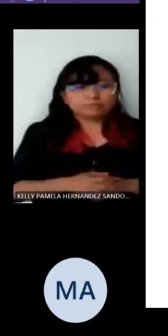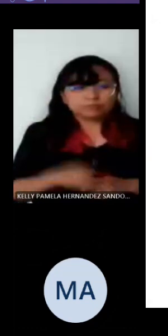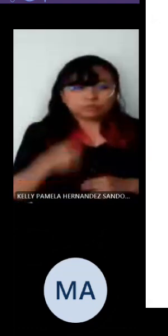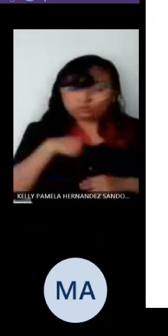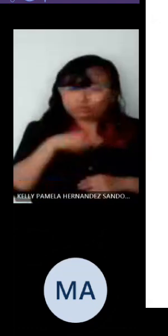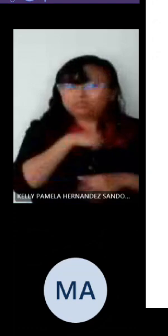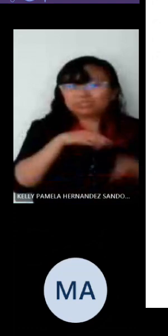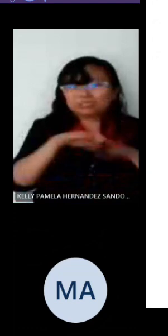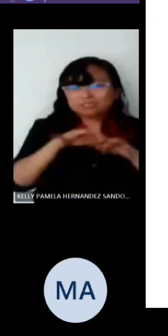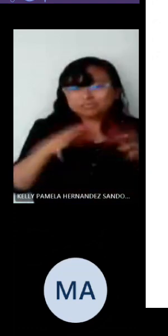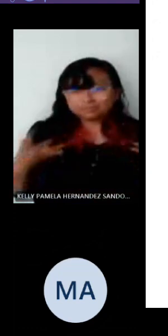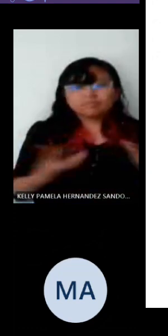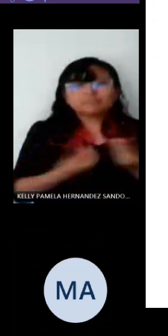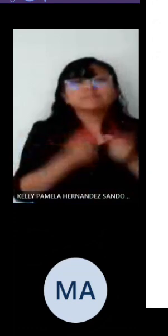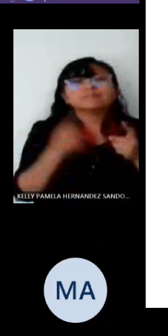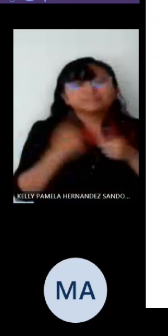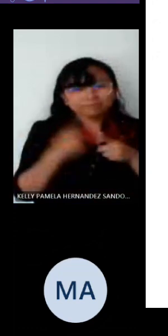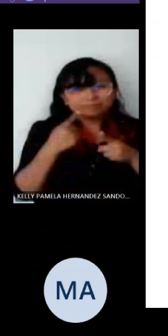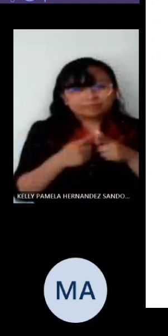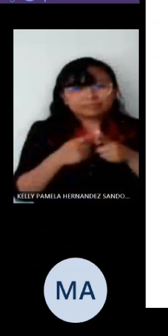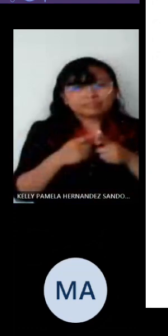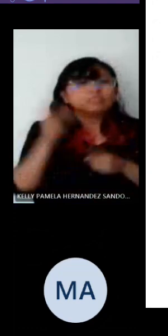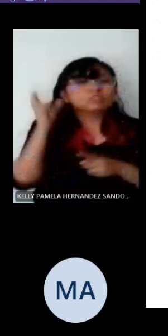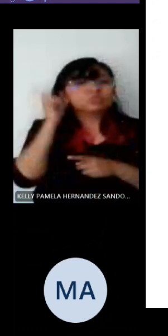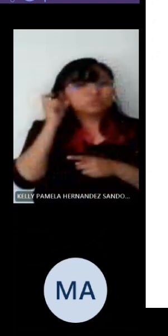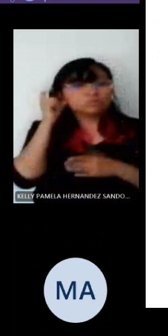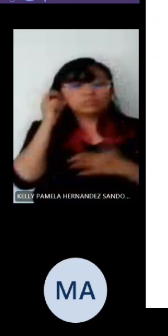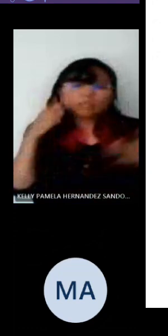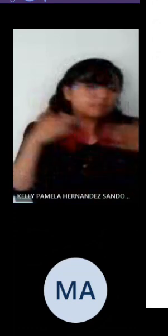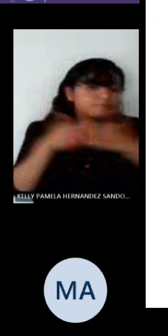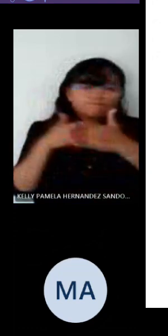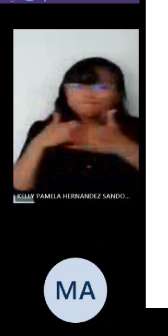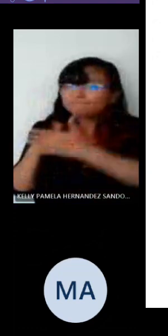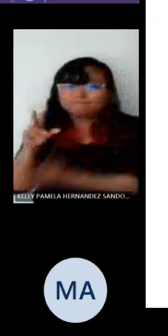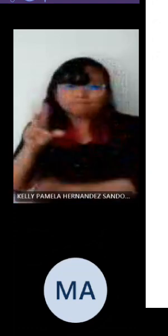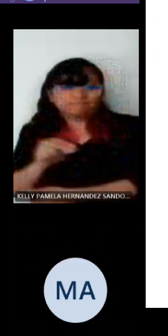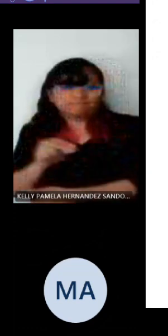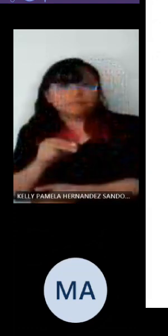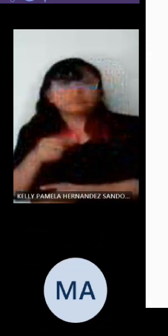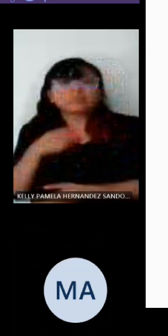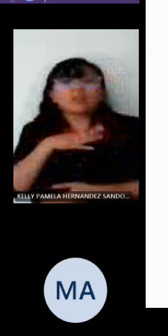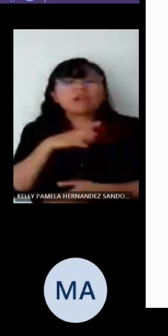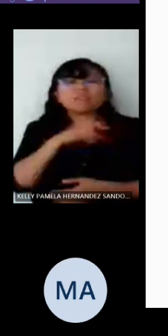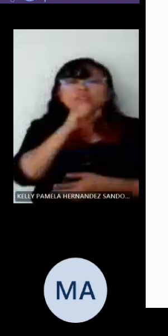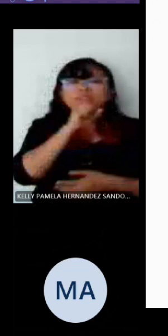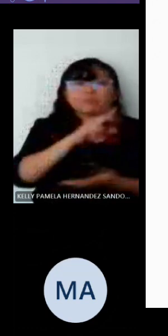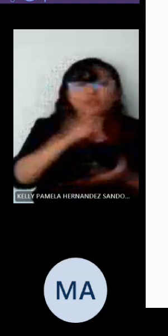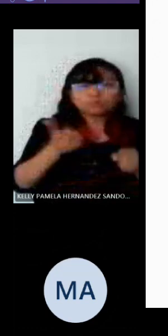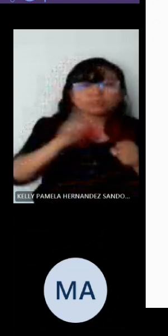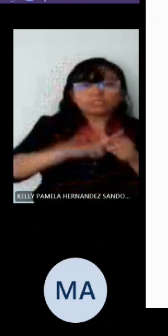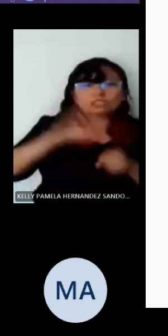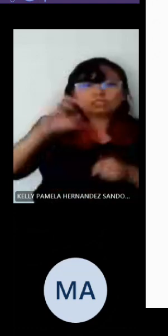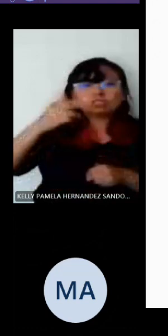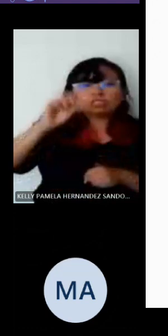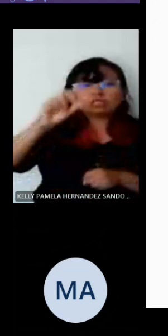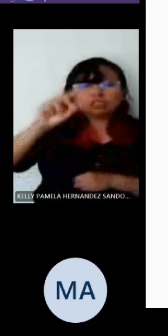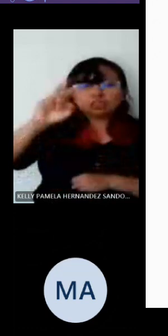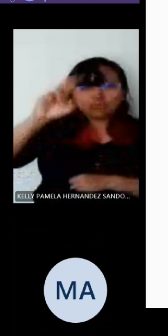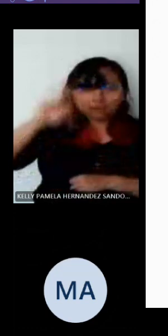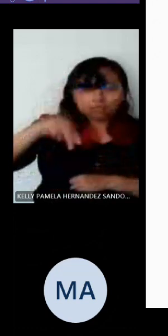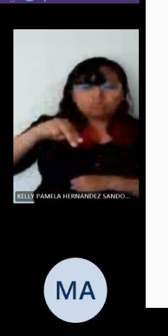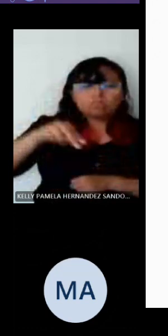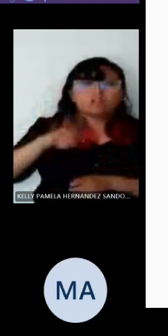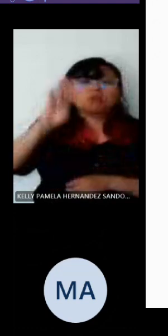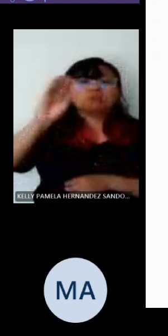como saben, con Escuchar Sin Fronteras y el Hospital Children's de Boston en un estudio en donde estamos